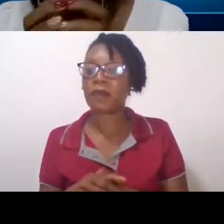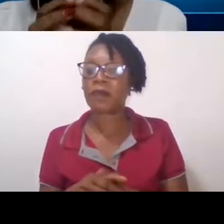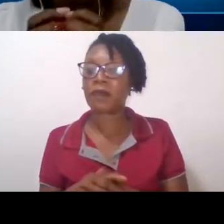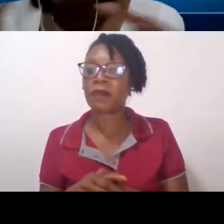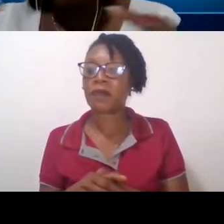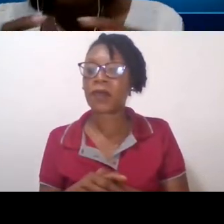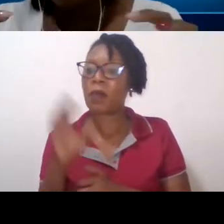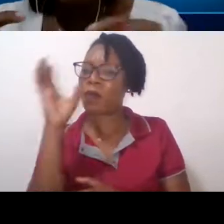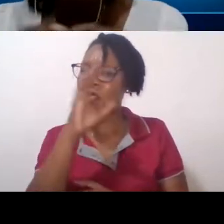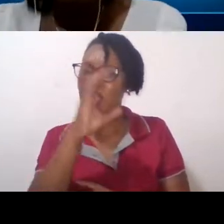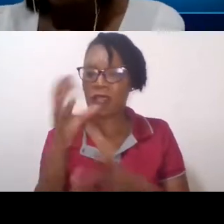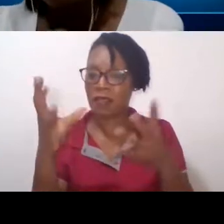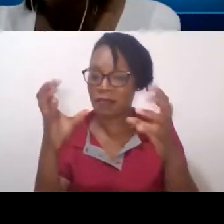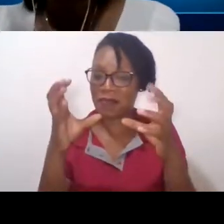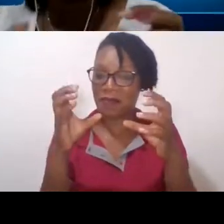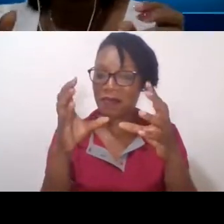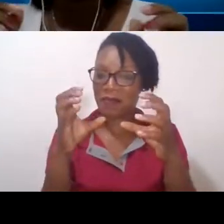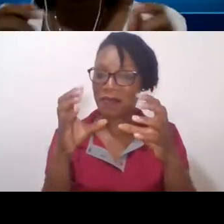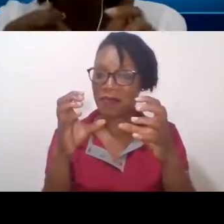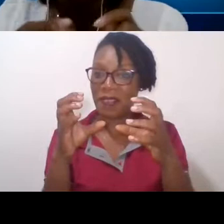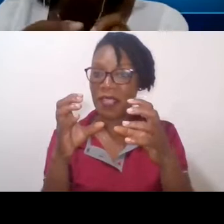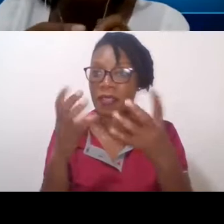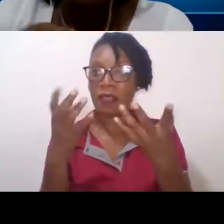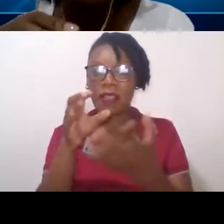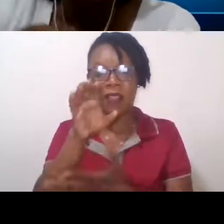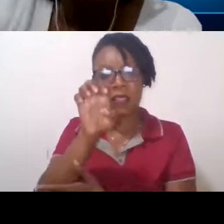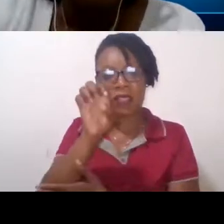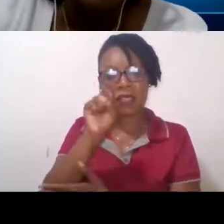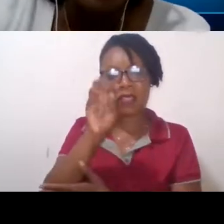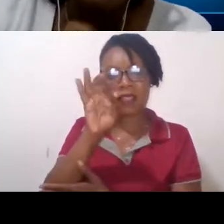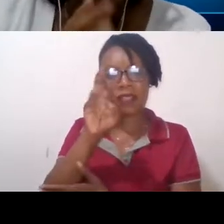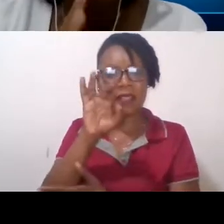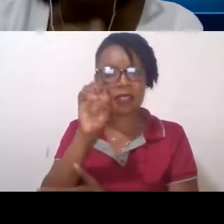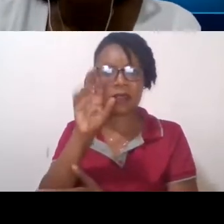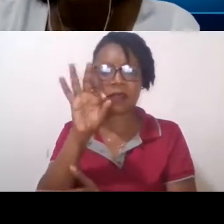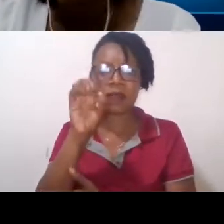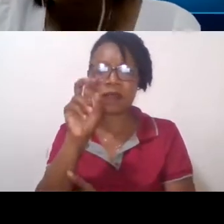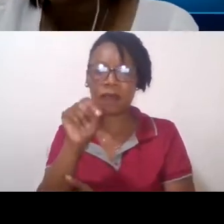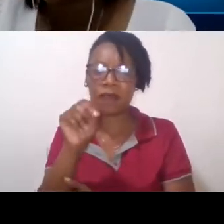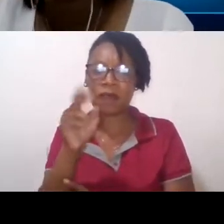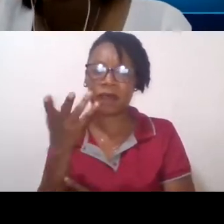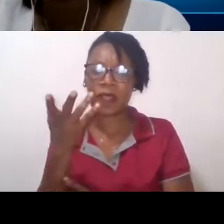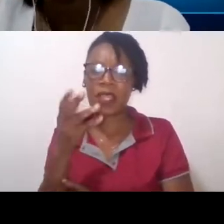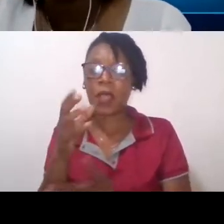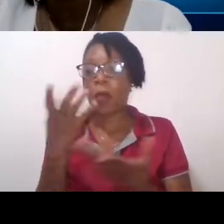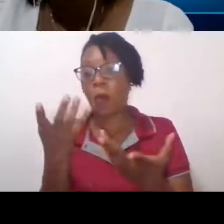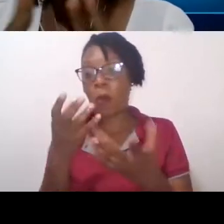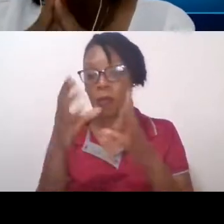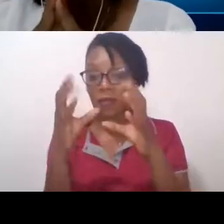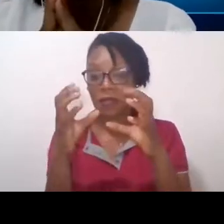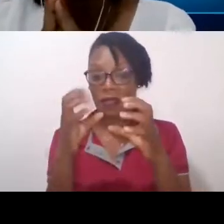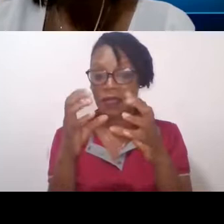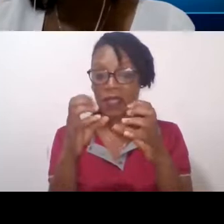busquemos bolitas. Pueden ser las bolitas de estereofón, yo diría podemos ser las de los desodorantes,